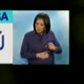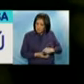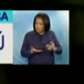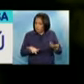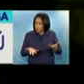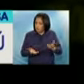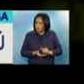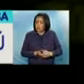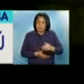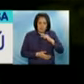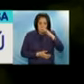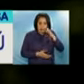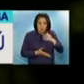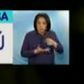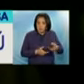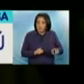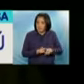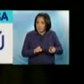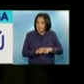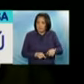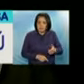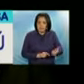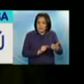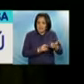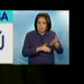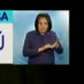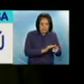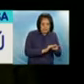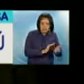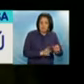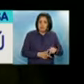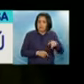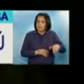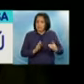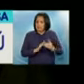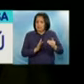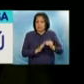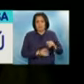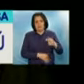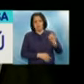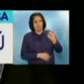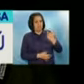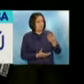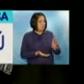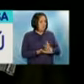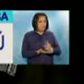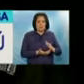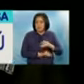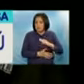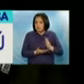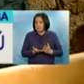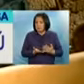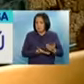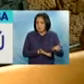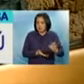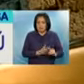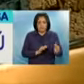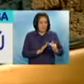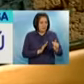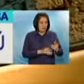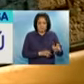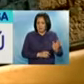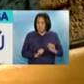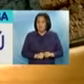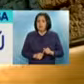de droga y también se escondían armas. Como usted puede ver en este domicilio, es una fachada ya que no se encuentra en ninguna parte de inmuebles. Entre